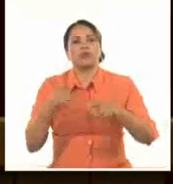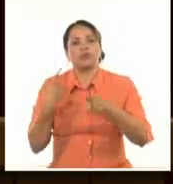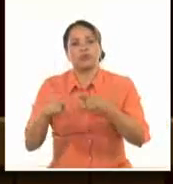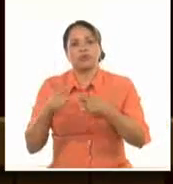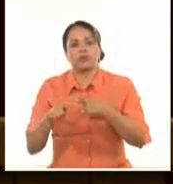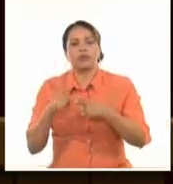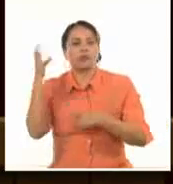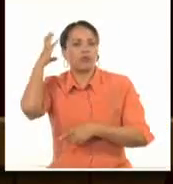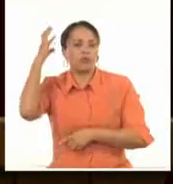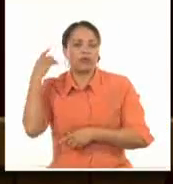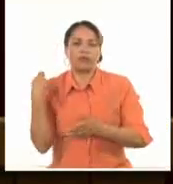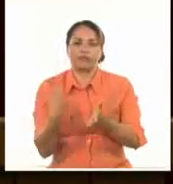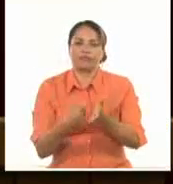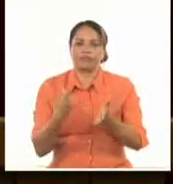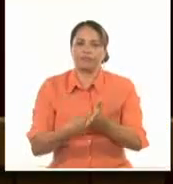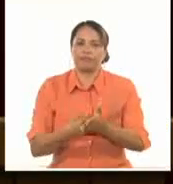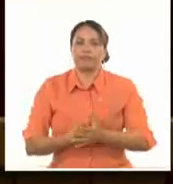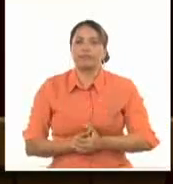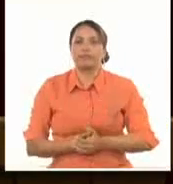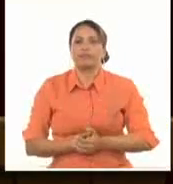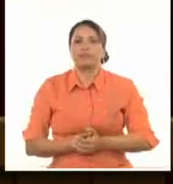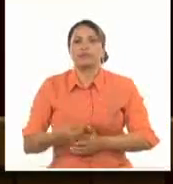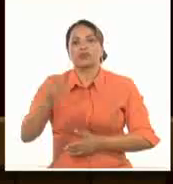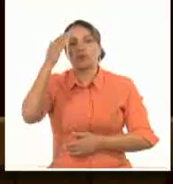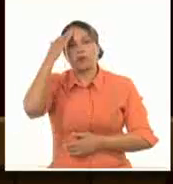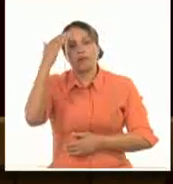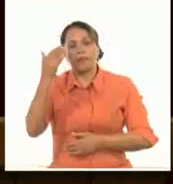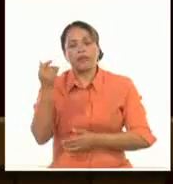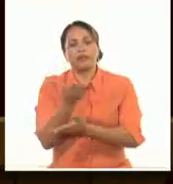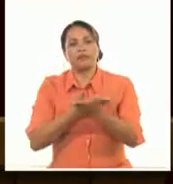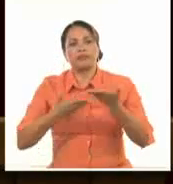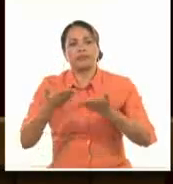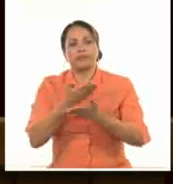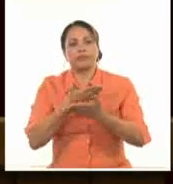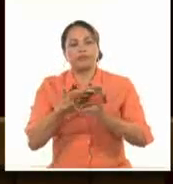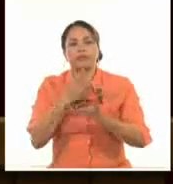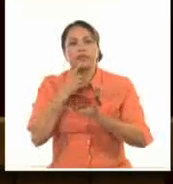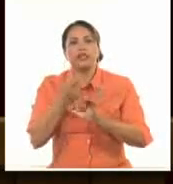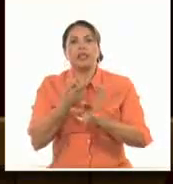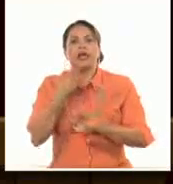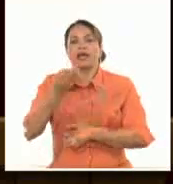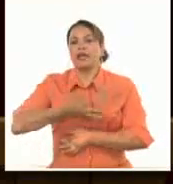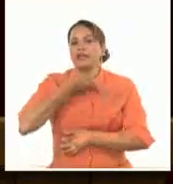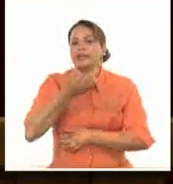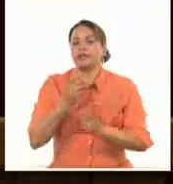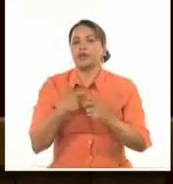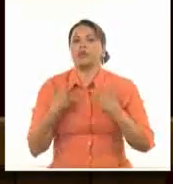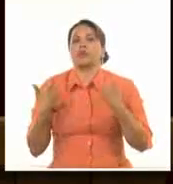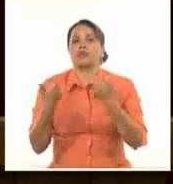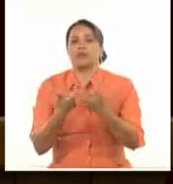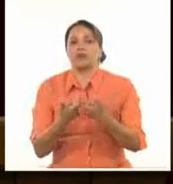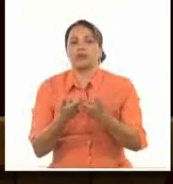poderosos. Saludo y comparto por ello la declaración de este Congreso contra la criminal escalada sionista,